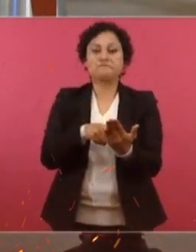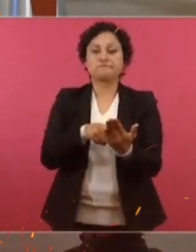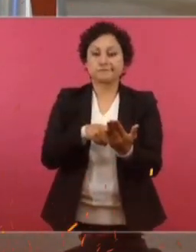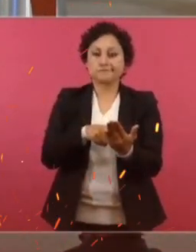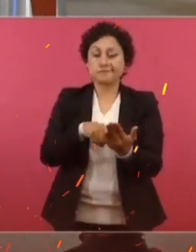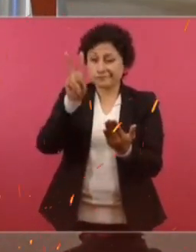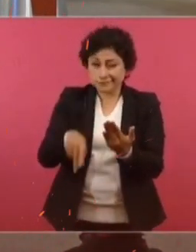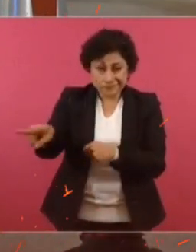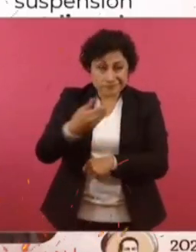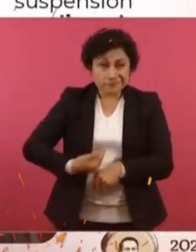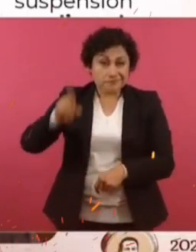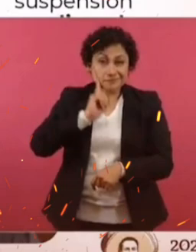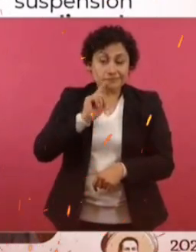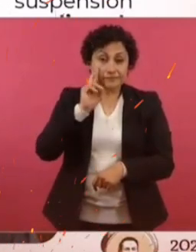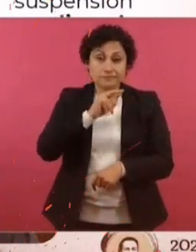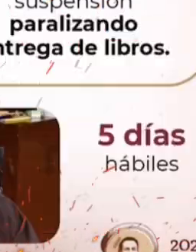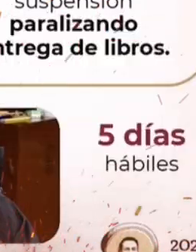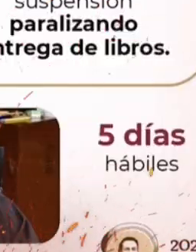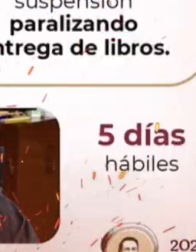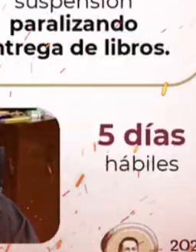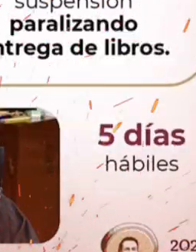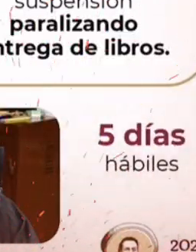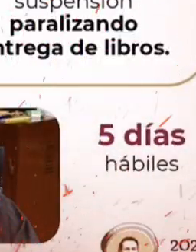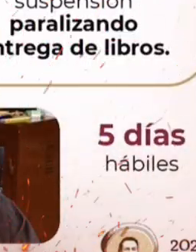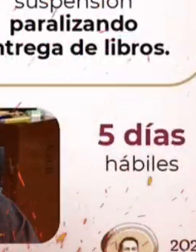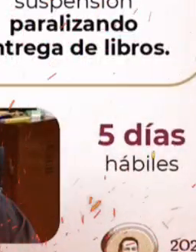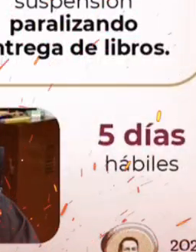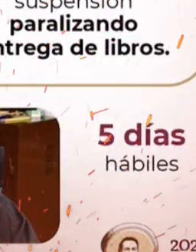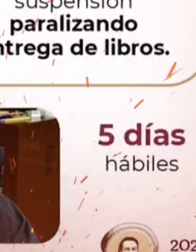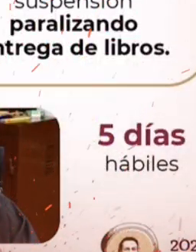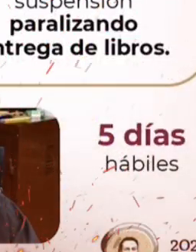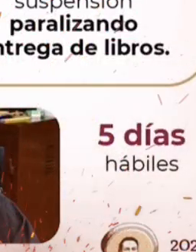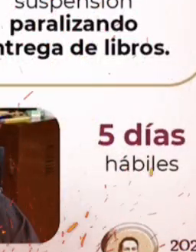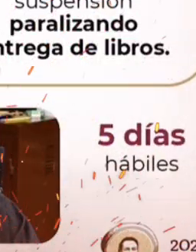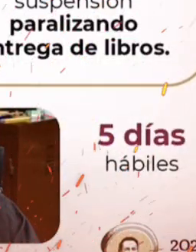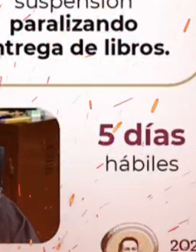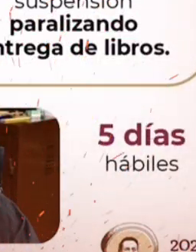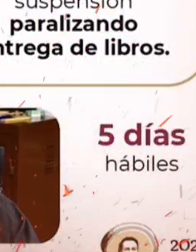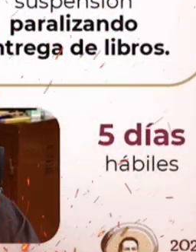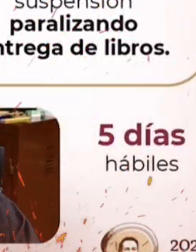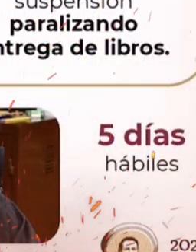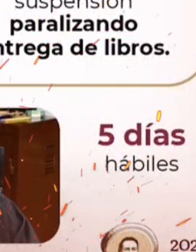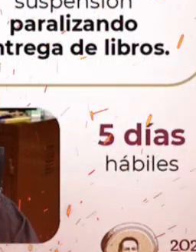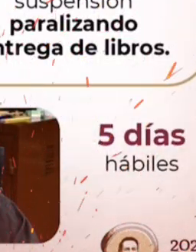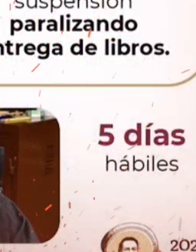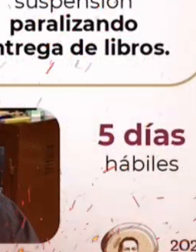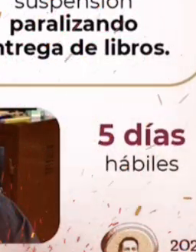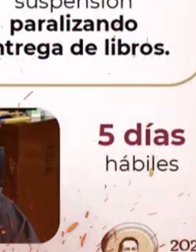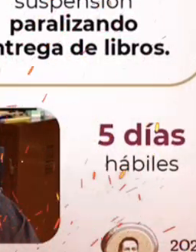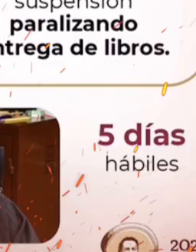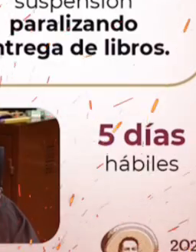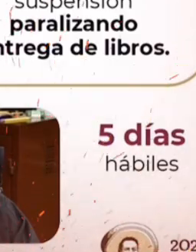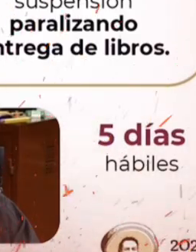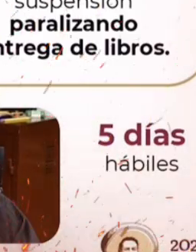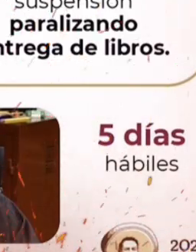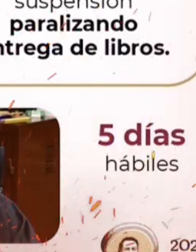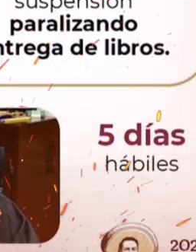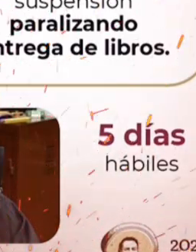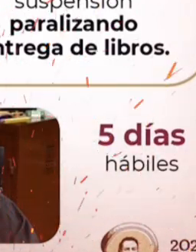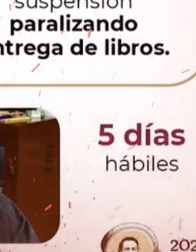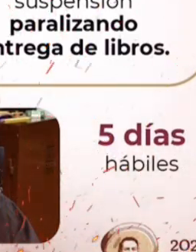inmediato, con muy pocos días, ya había enviado la controversia. La tenía en sus manos el